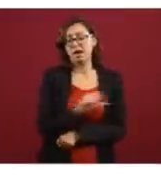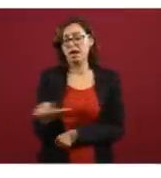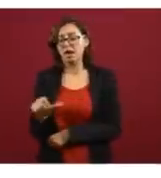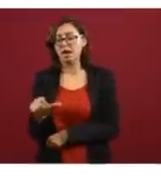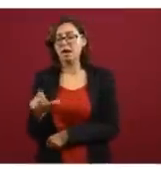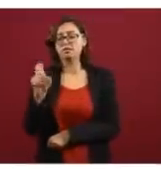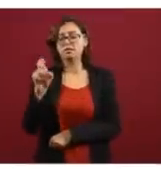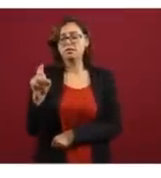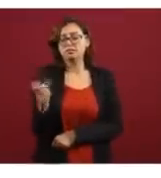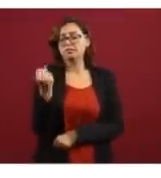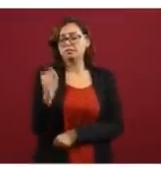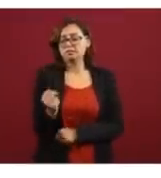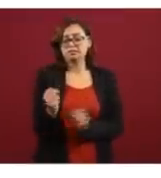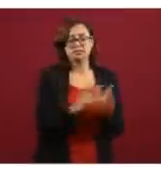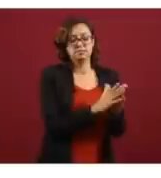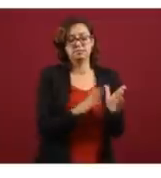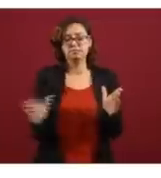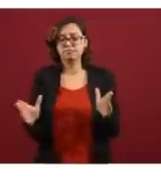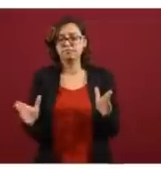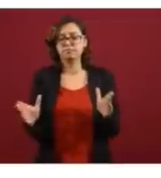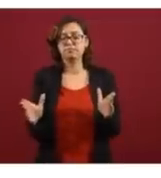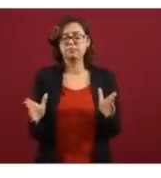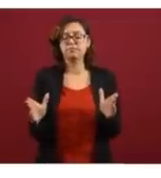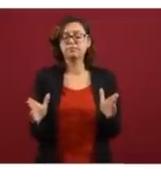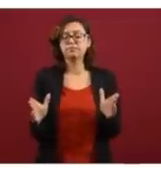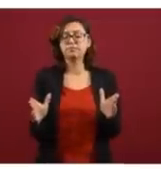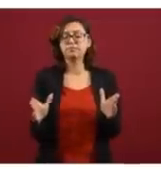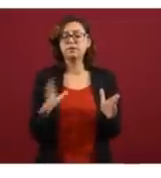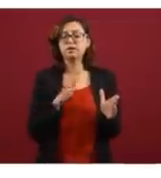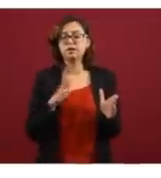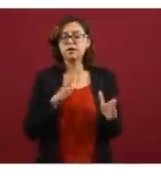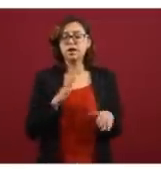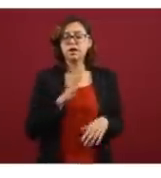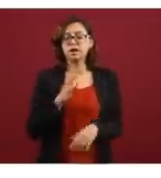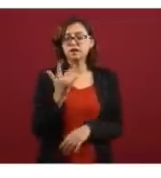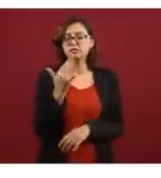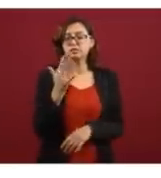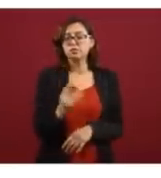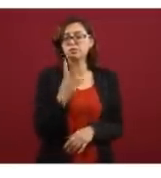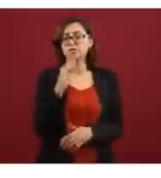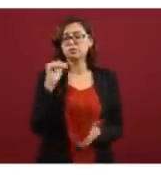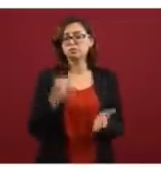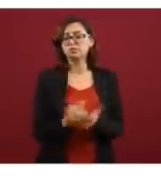día 30 de septiembre tenemos presentes